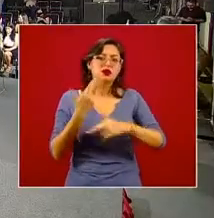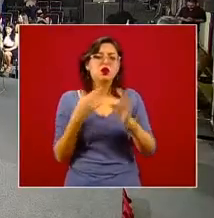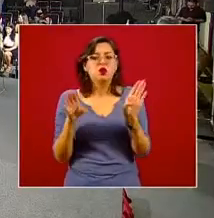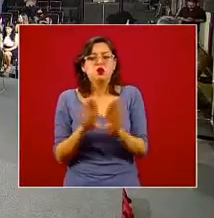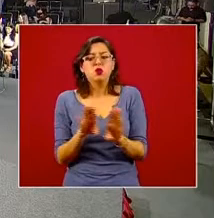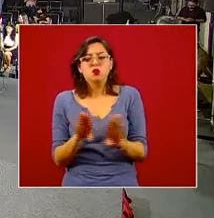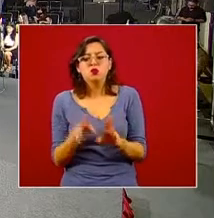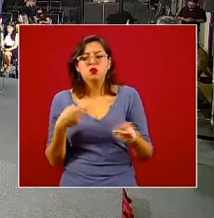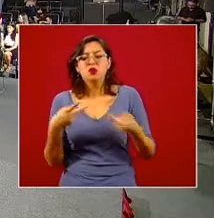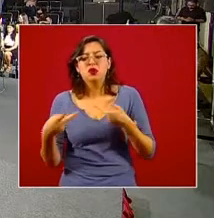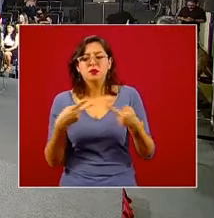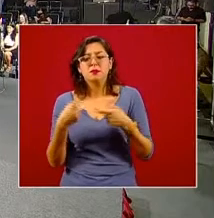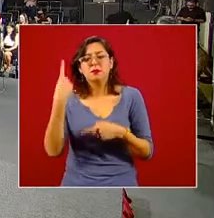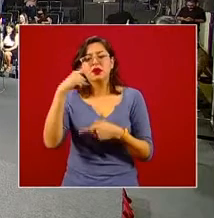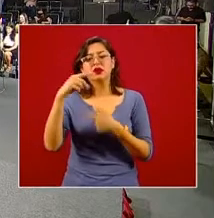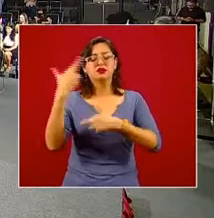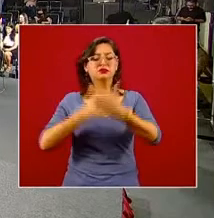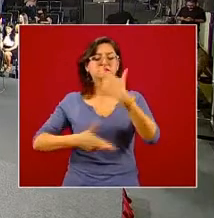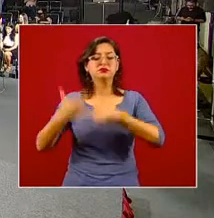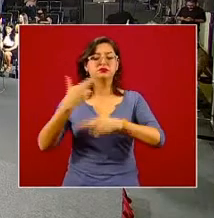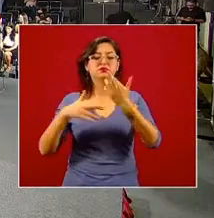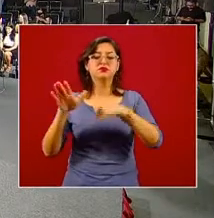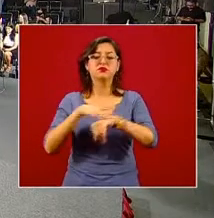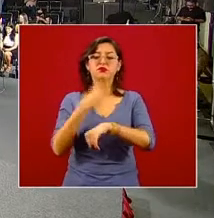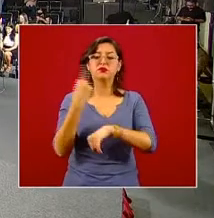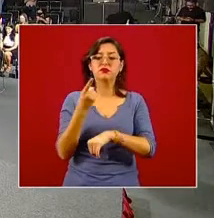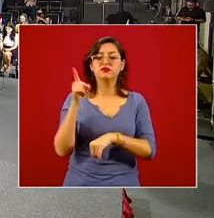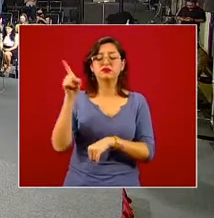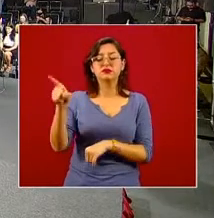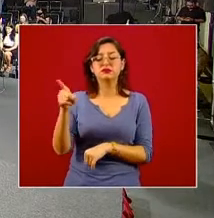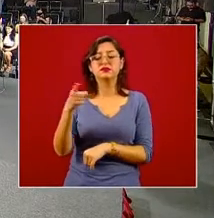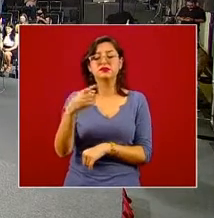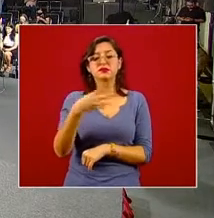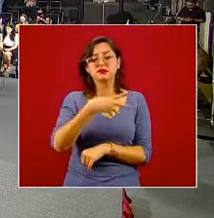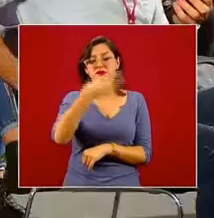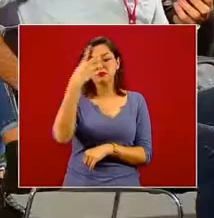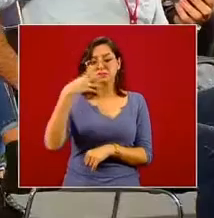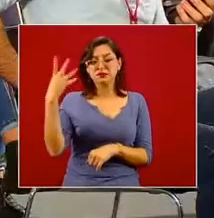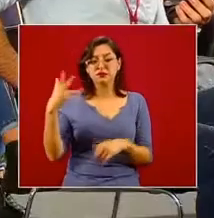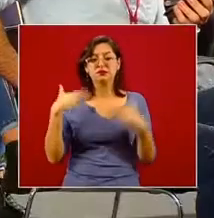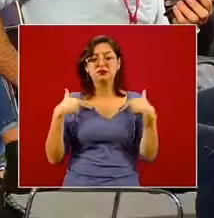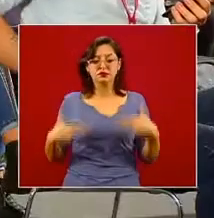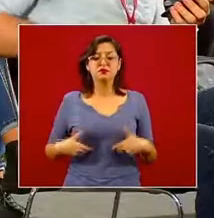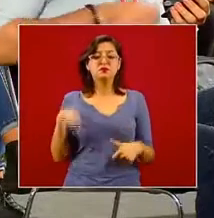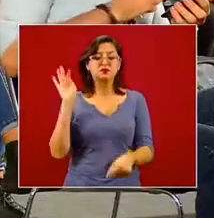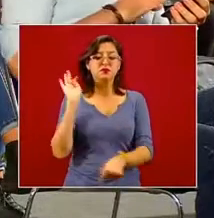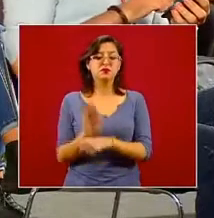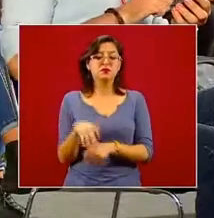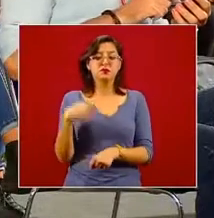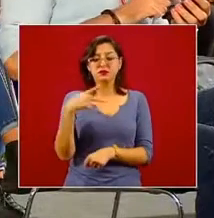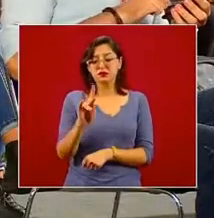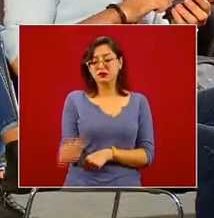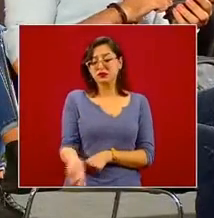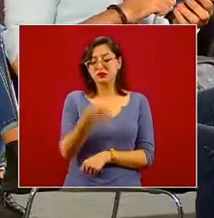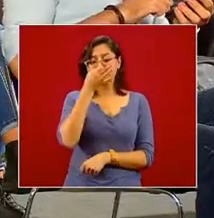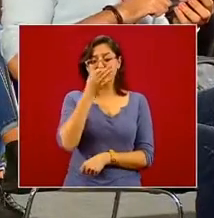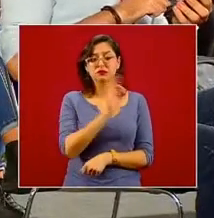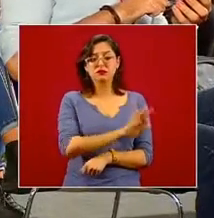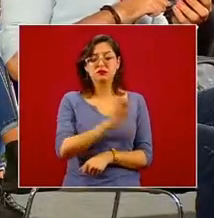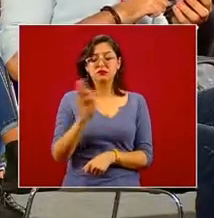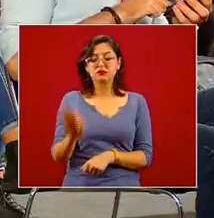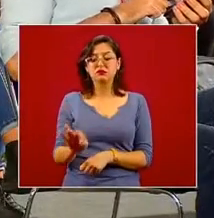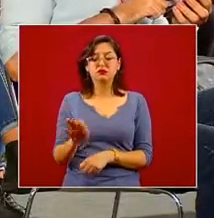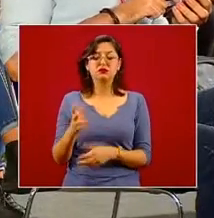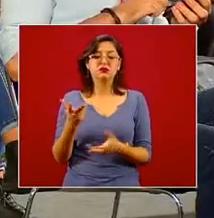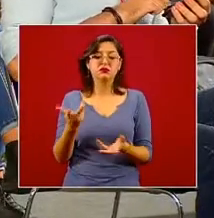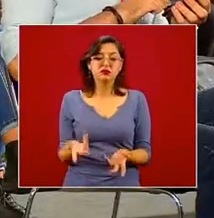para que ellos if pudieran there ser is going to repatriados, ya be que a les fue extendida humanitarian la flight visa sent de manera to humanitaria them, or primero, how can están they pronto come back to pues the de country expirar since esta